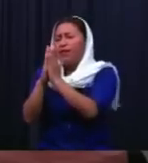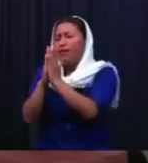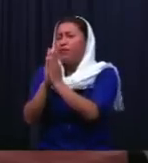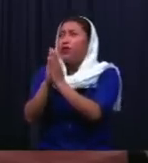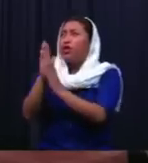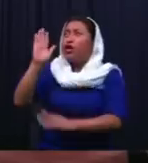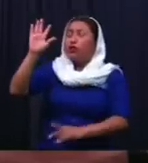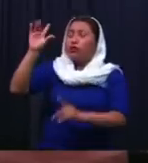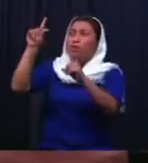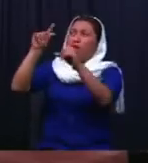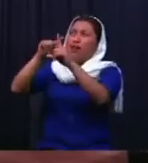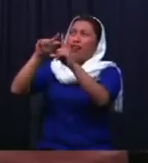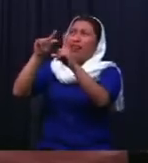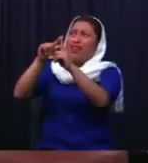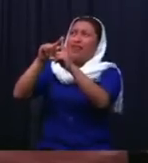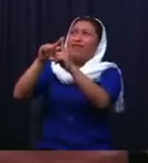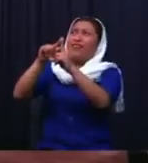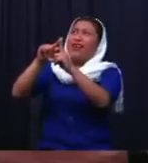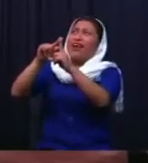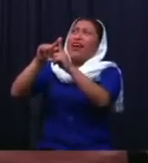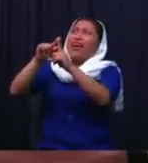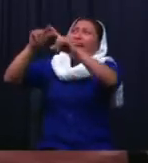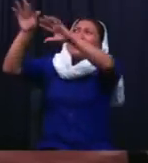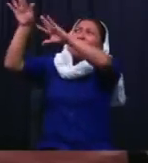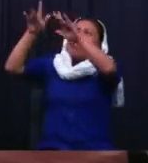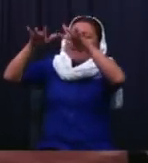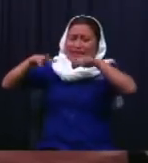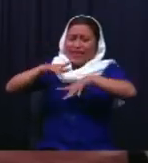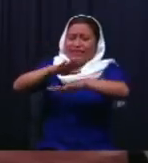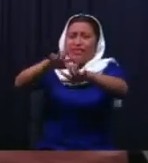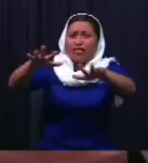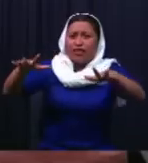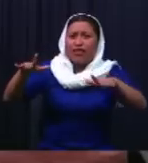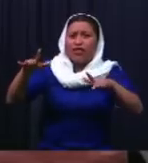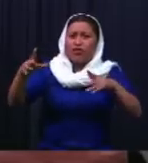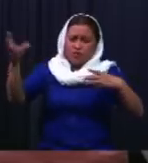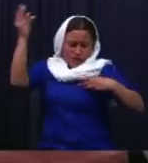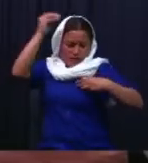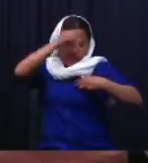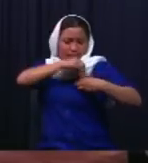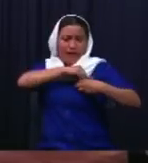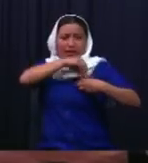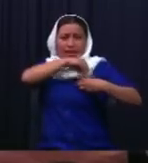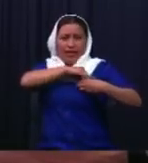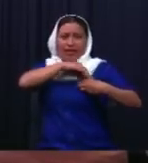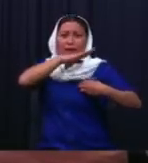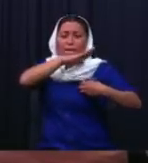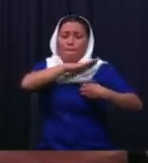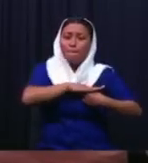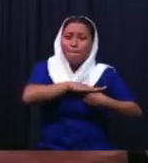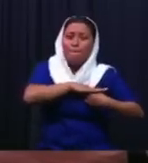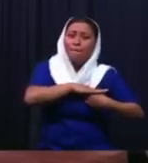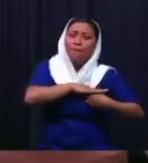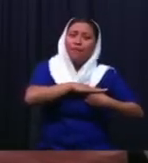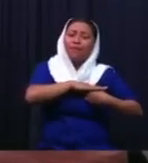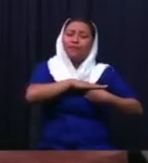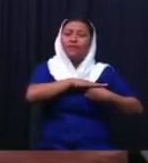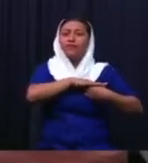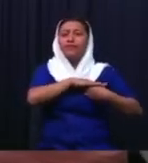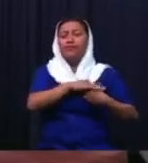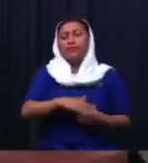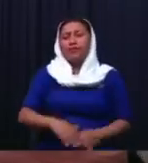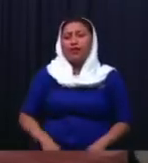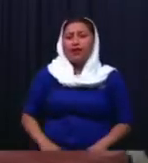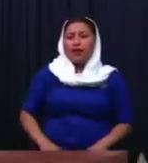palabra que viene a tu pueblo, Señor, se haga rema en ellos, Señor, que quede incrustada en sus corazones,